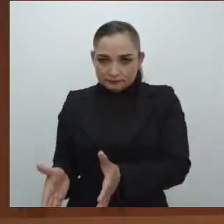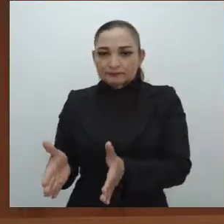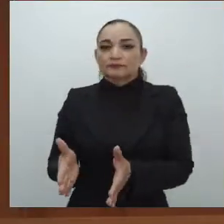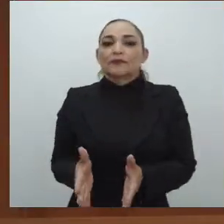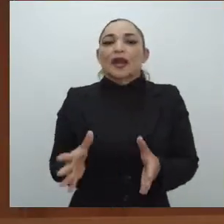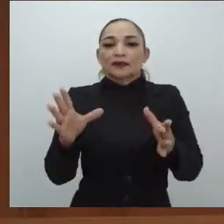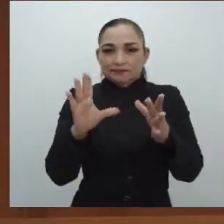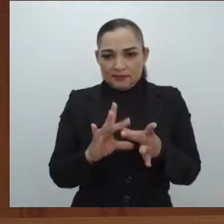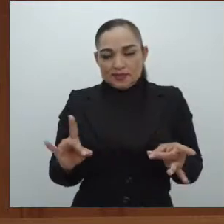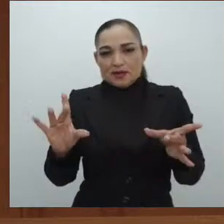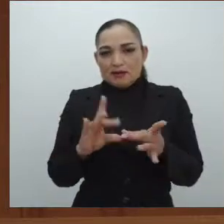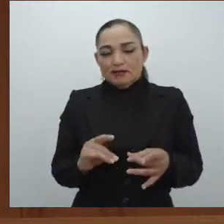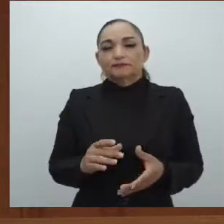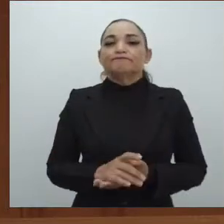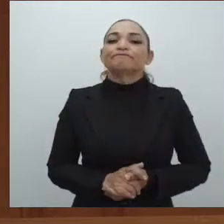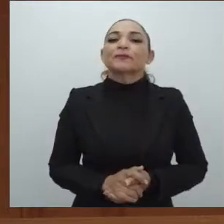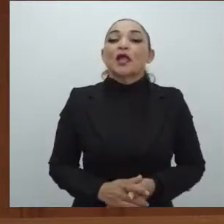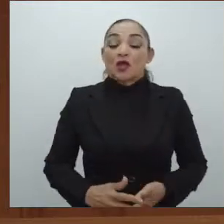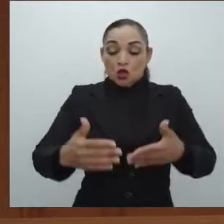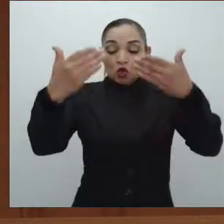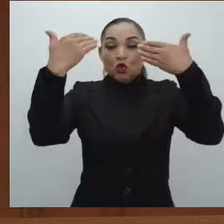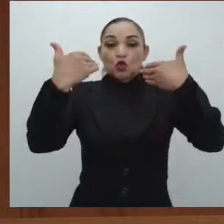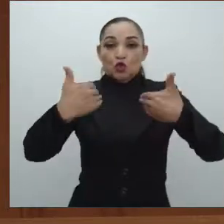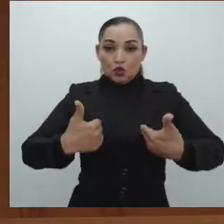Lo que una servidora